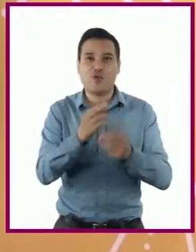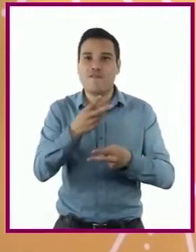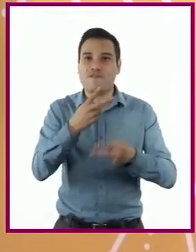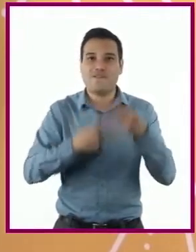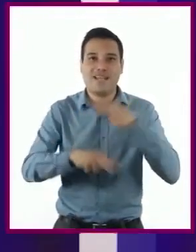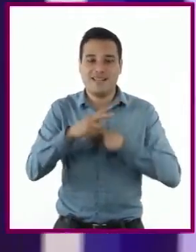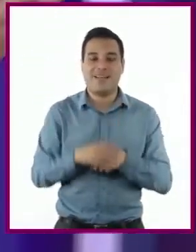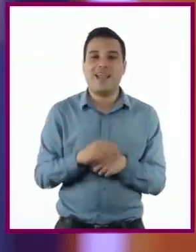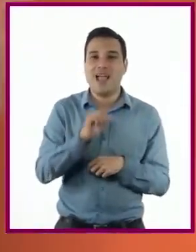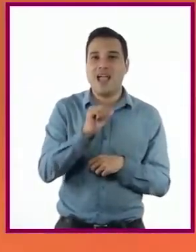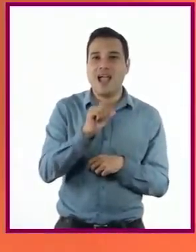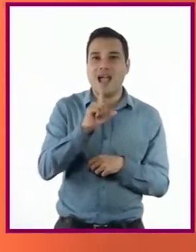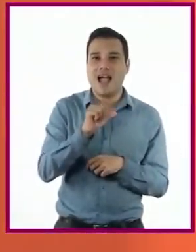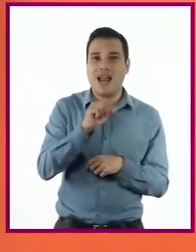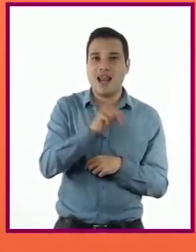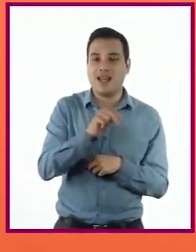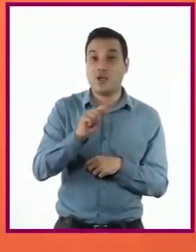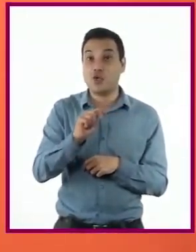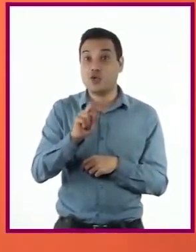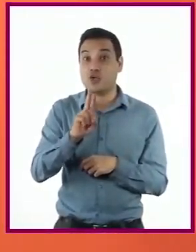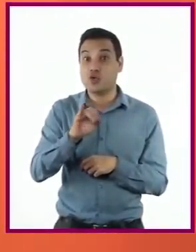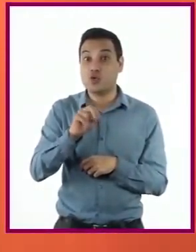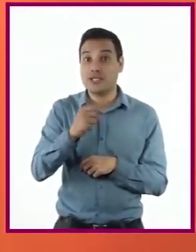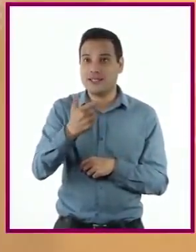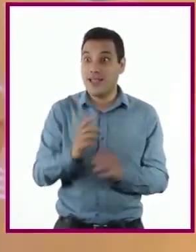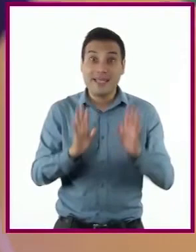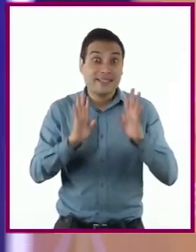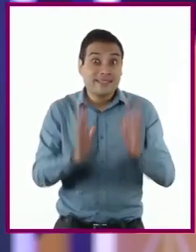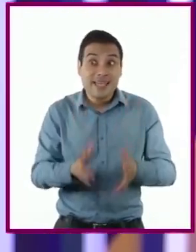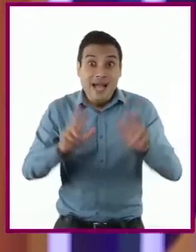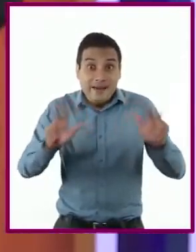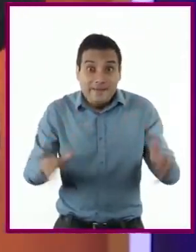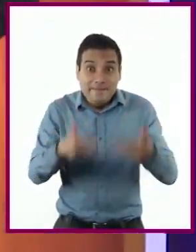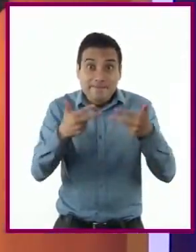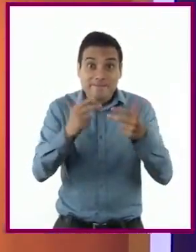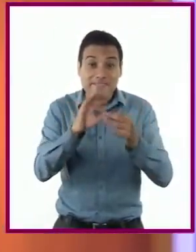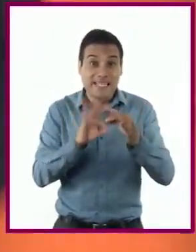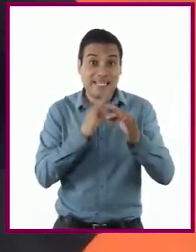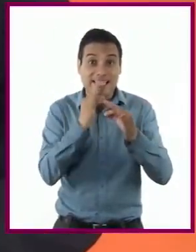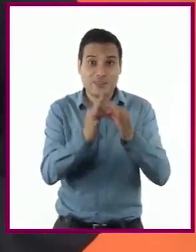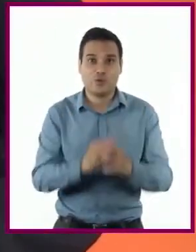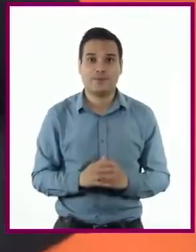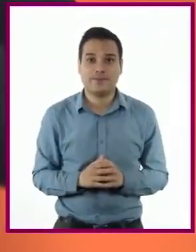Alan Turing. Maestro, ya está lista la videollamada. ¿En serio?